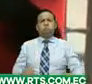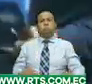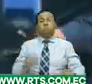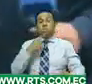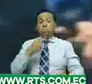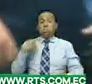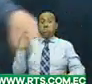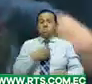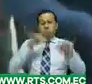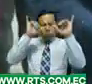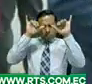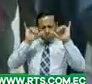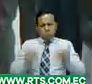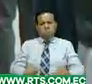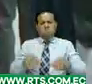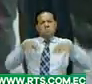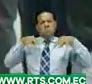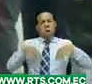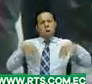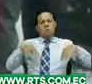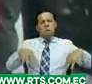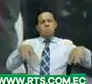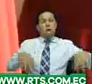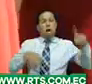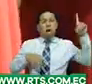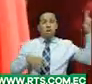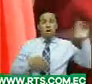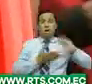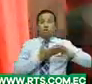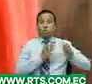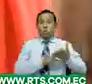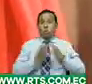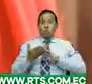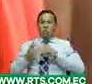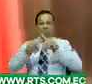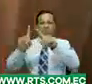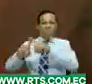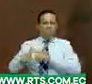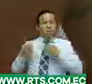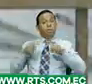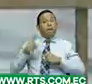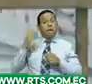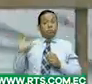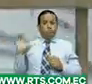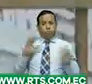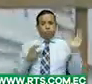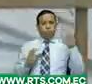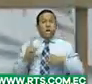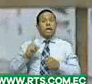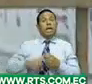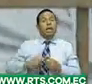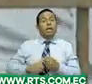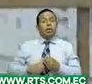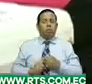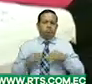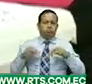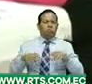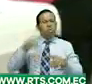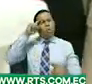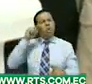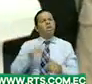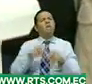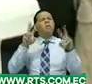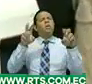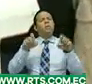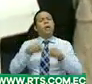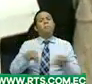en movilizaciones internas en sus localidades y también otras que llegarán a Quito, esto a propósito del reconteo de votos que exigen sea del 100% de